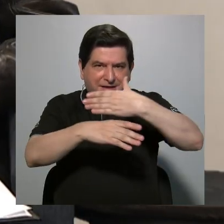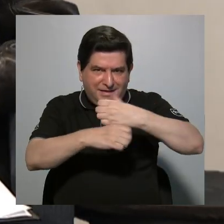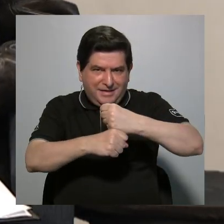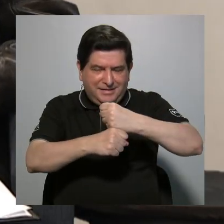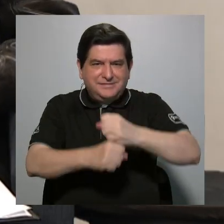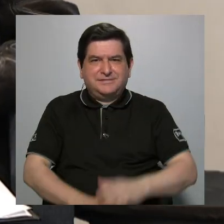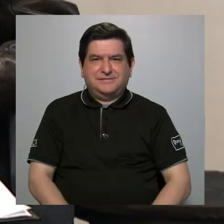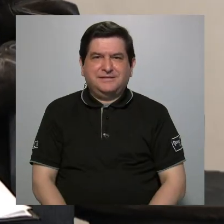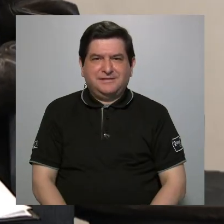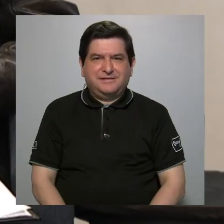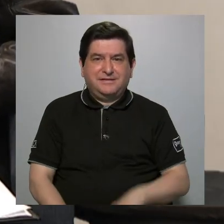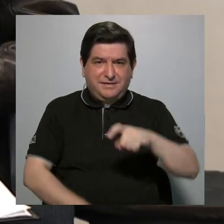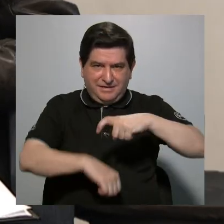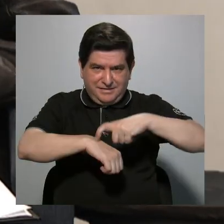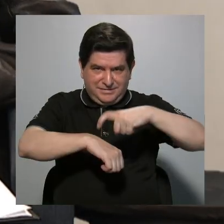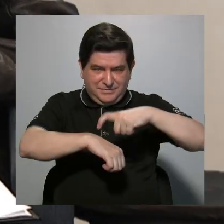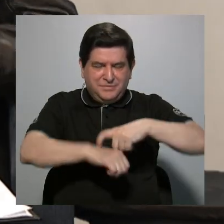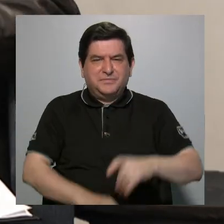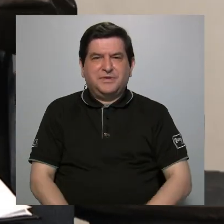edificar